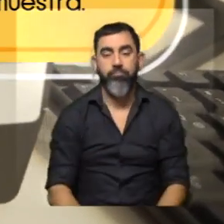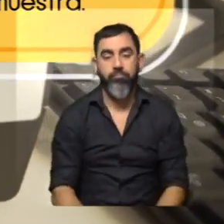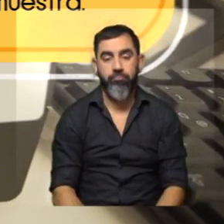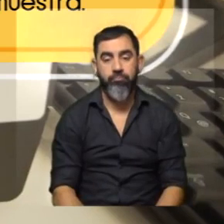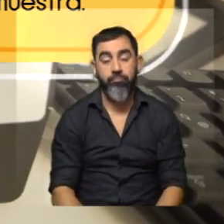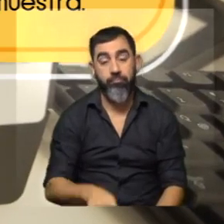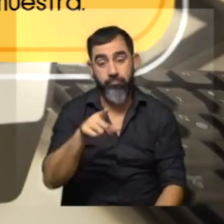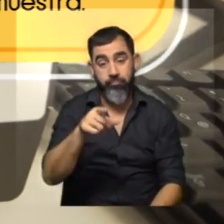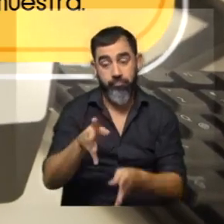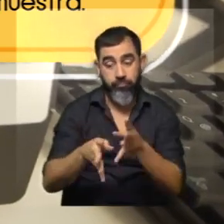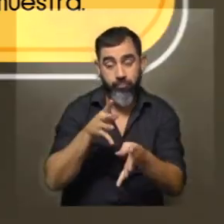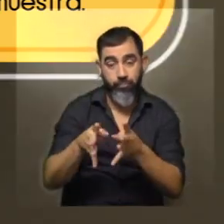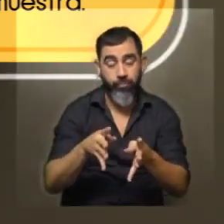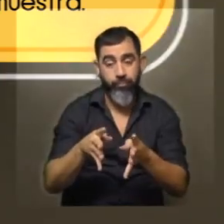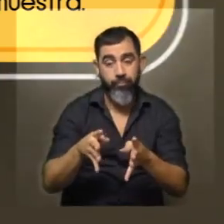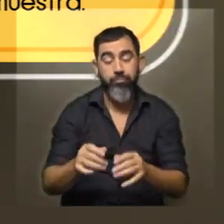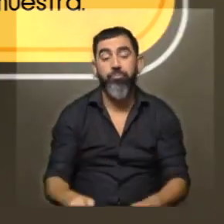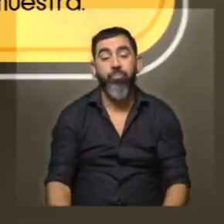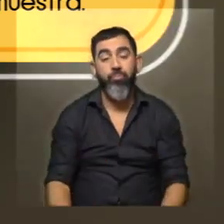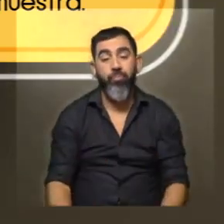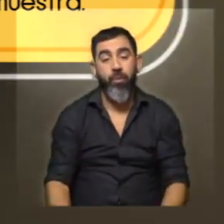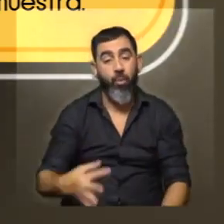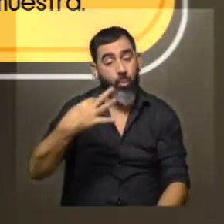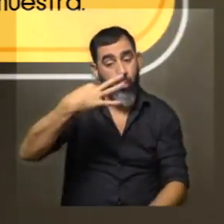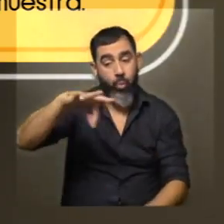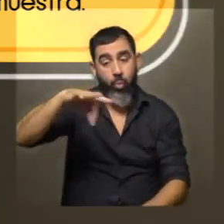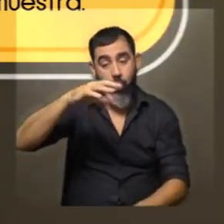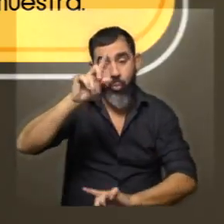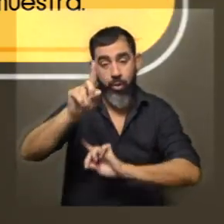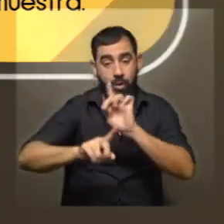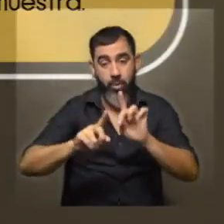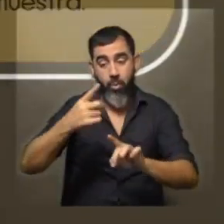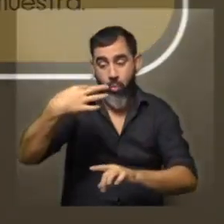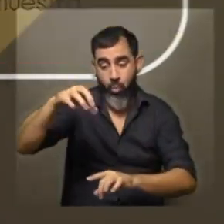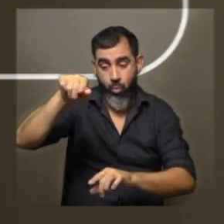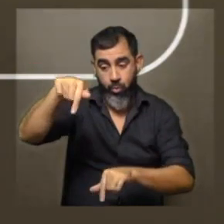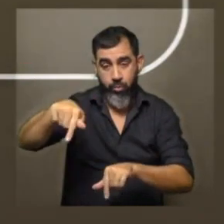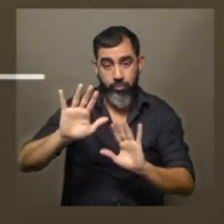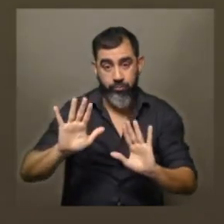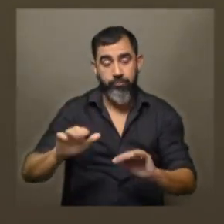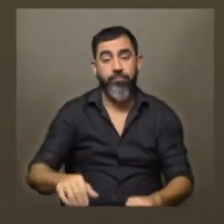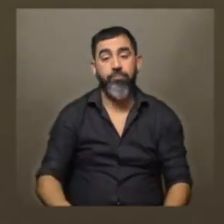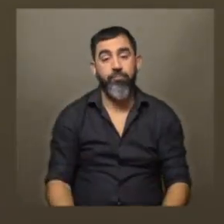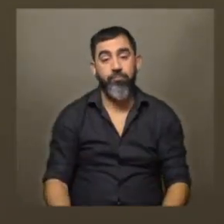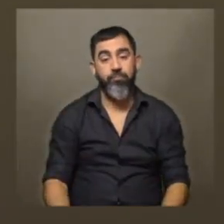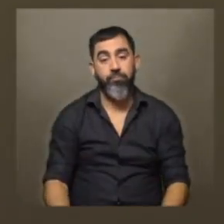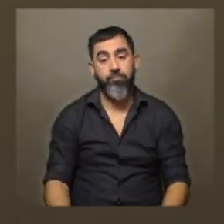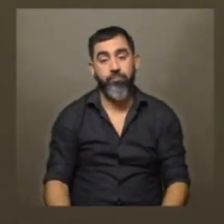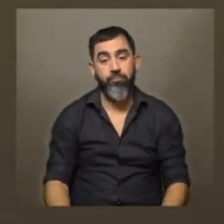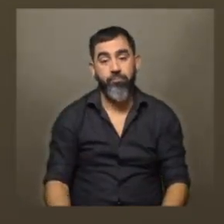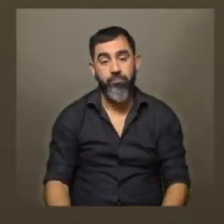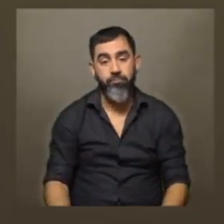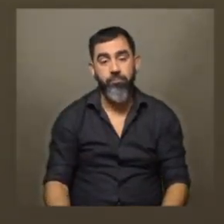Este accesorio, que es único en nuestra facultad y está cada vez